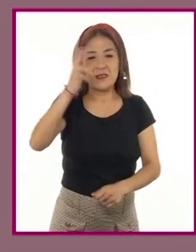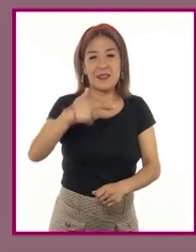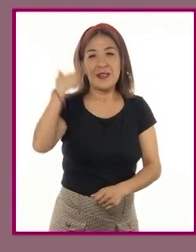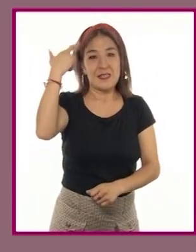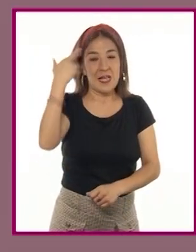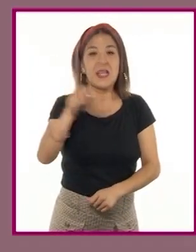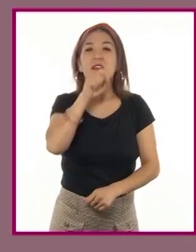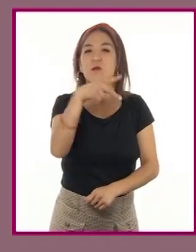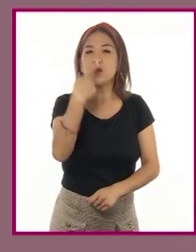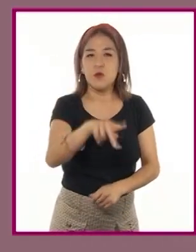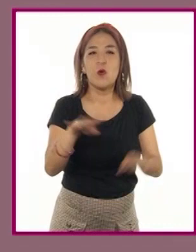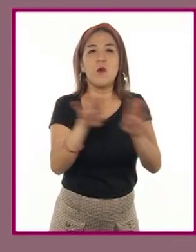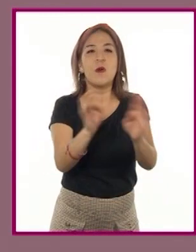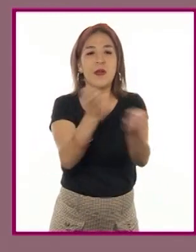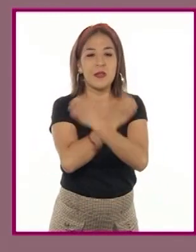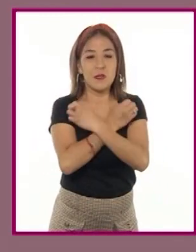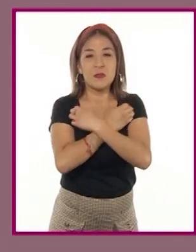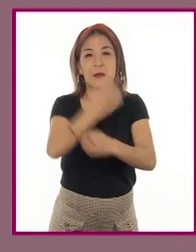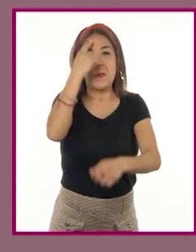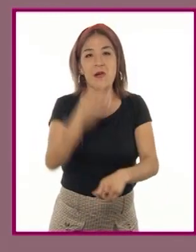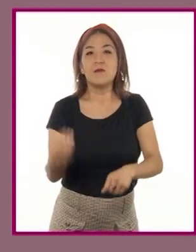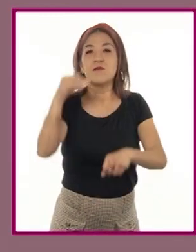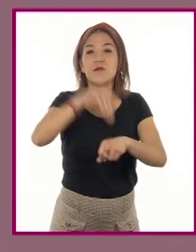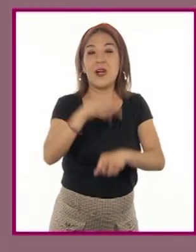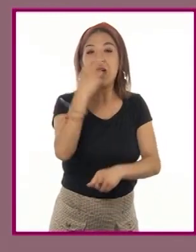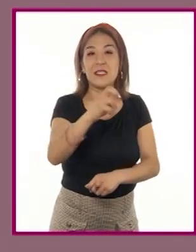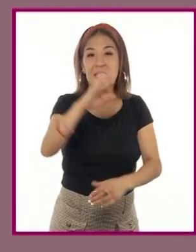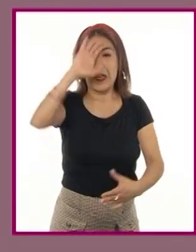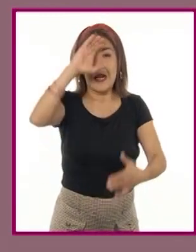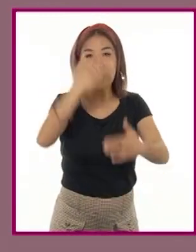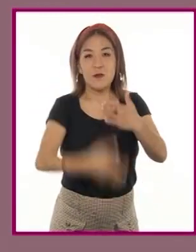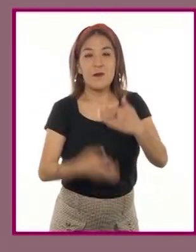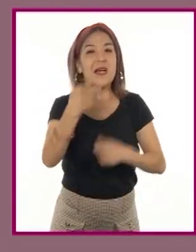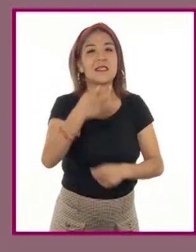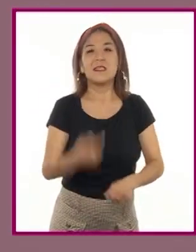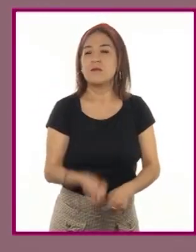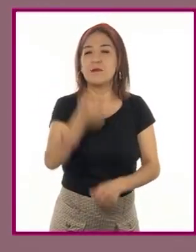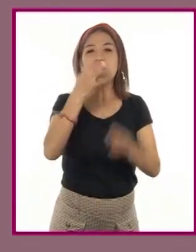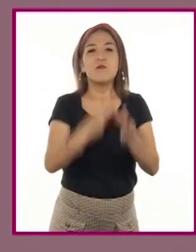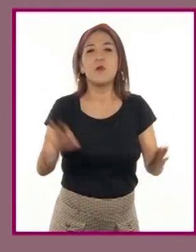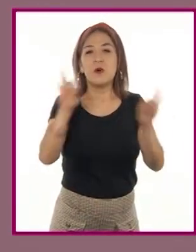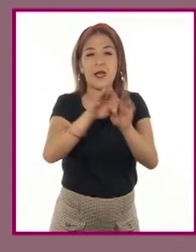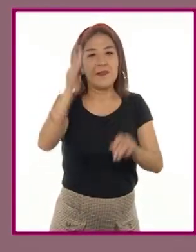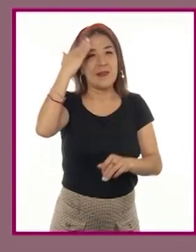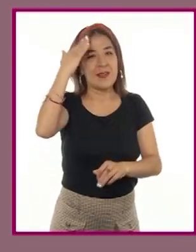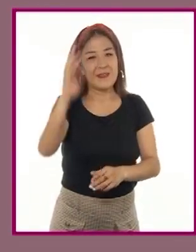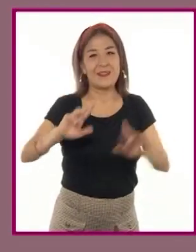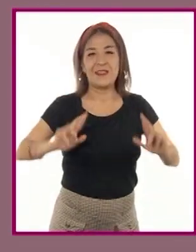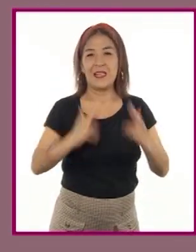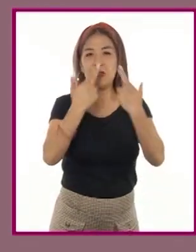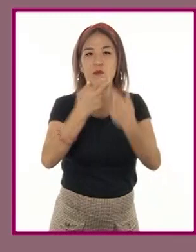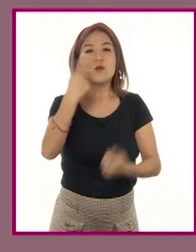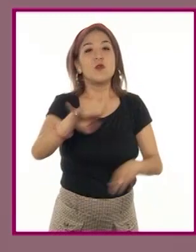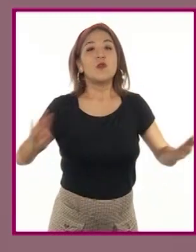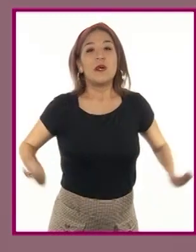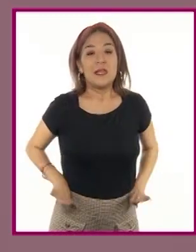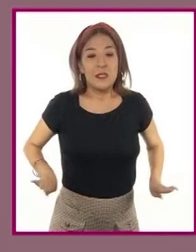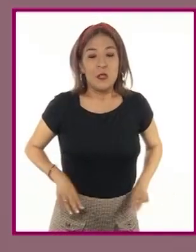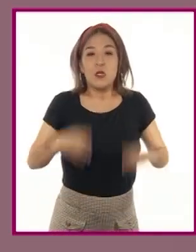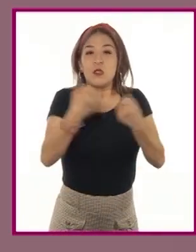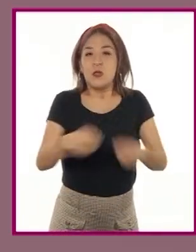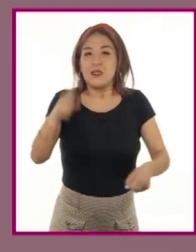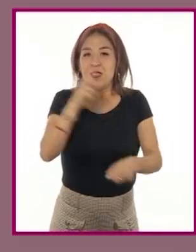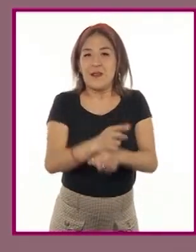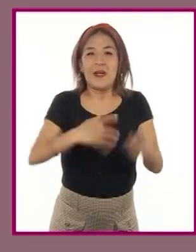educación y en la instalación del catolicismo como principal religión. Las características de la sociedad